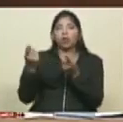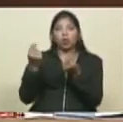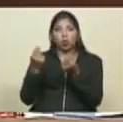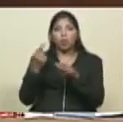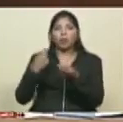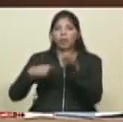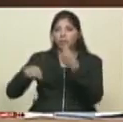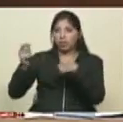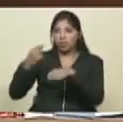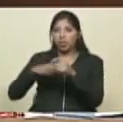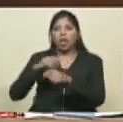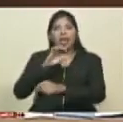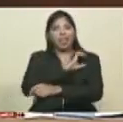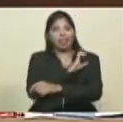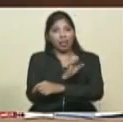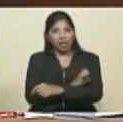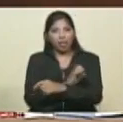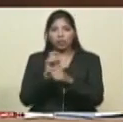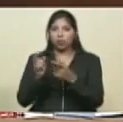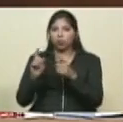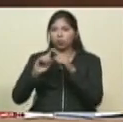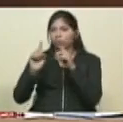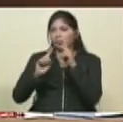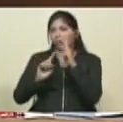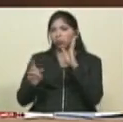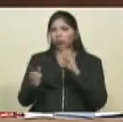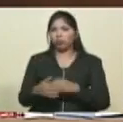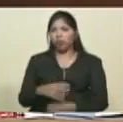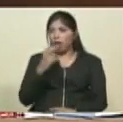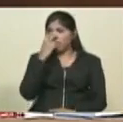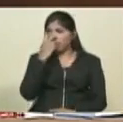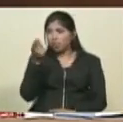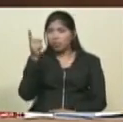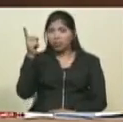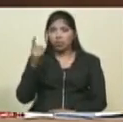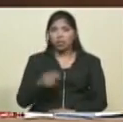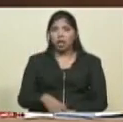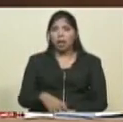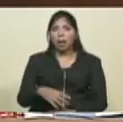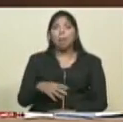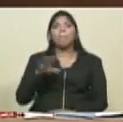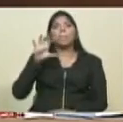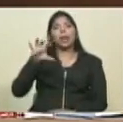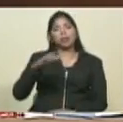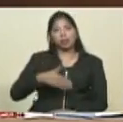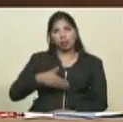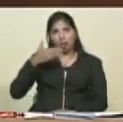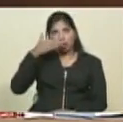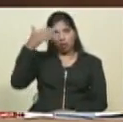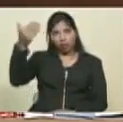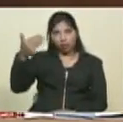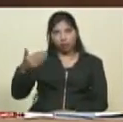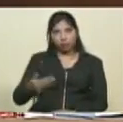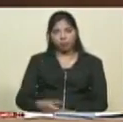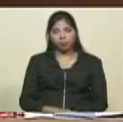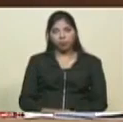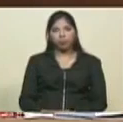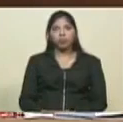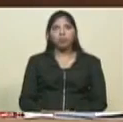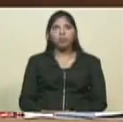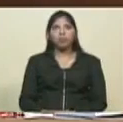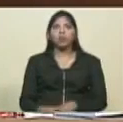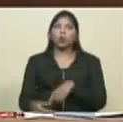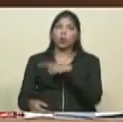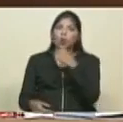comercial, energético. Lo vimos en su visita a Kazajistán, en su visita de trabajo a